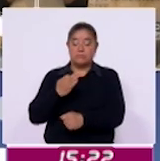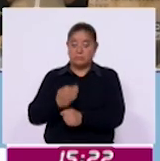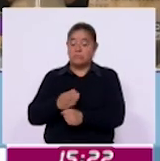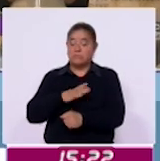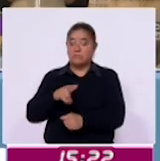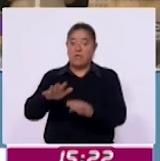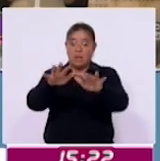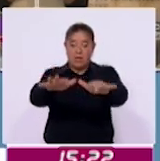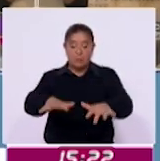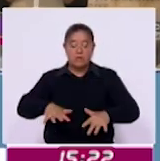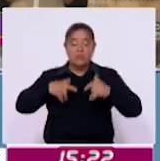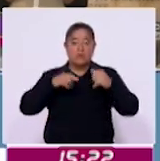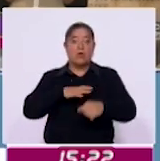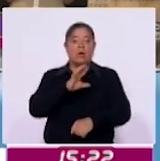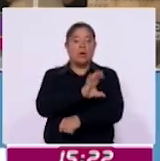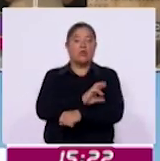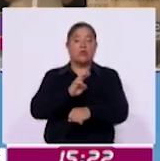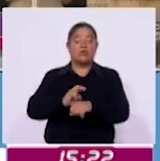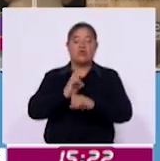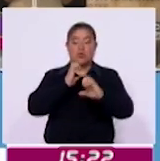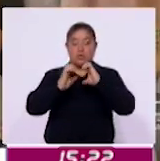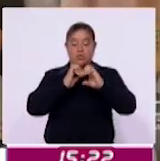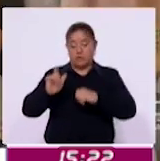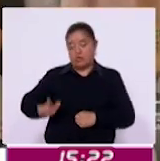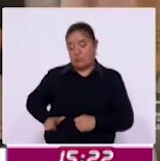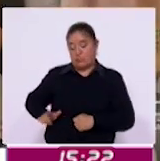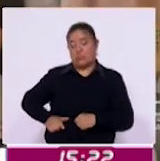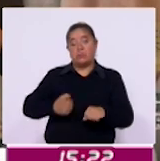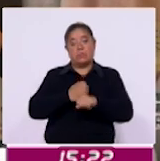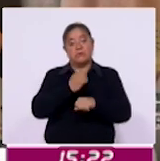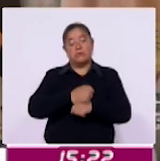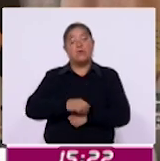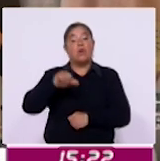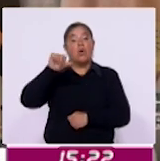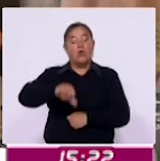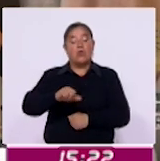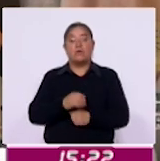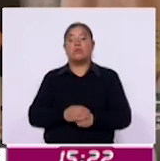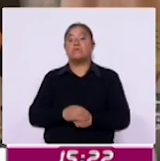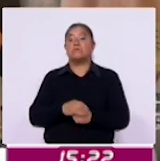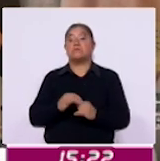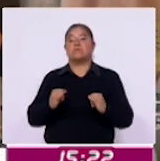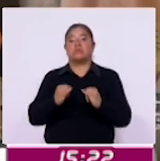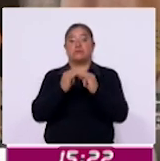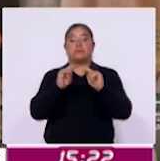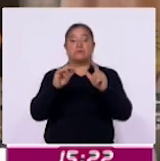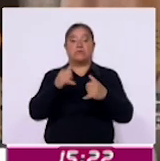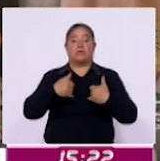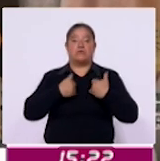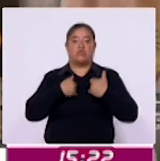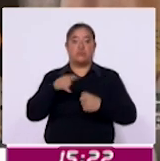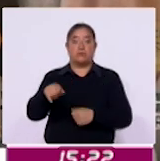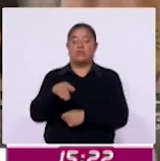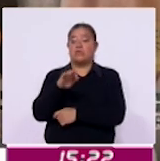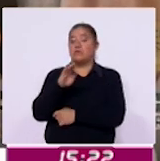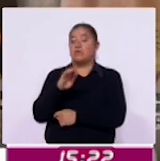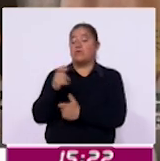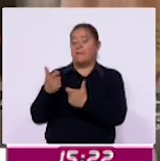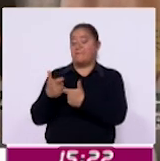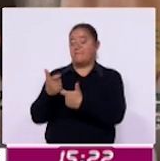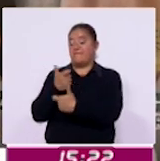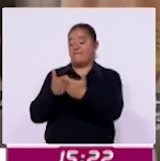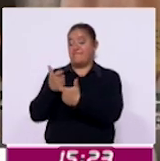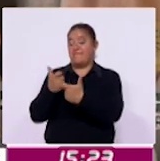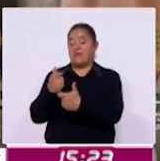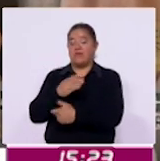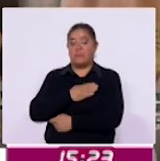el auditorio de la Coordinación de Comunicación de Gobierno del Estado porque este día el Instituto Tlaxcalteca de la Juventud y Financiera para el Bienestar